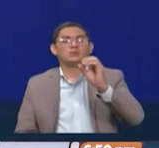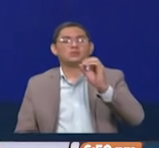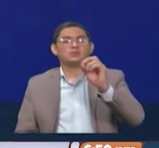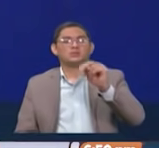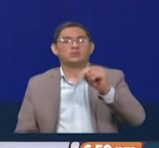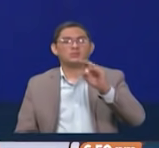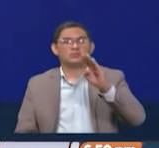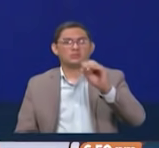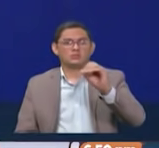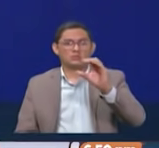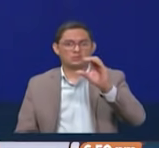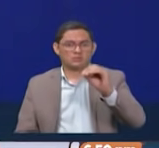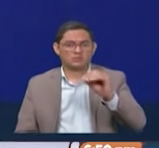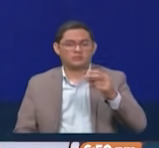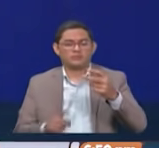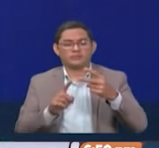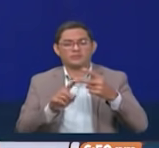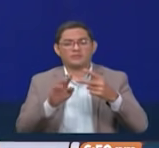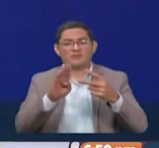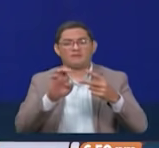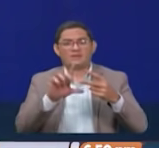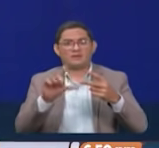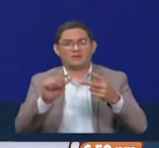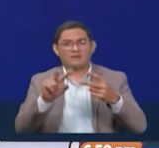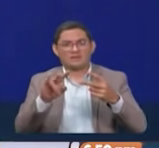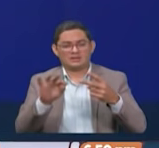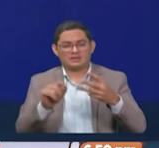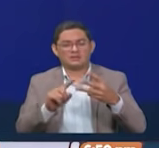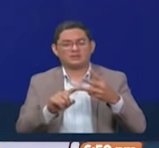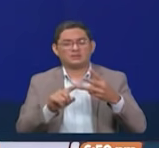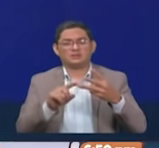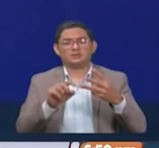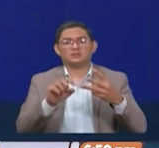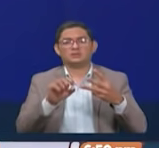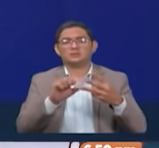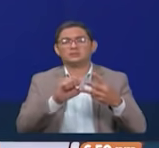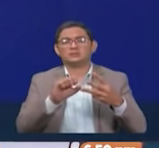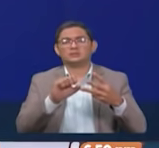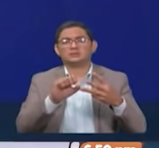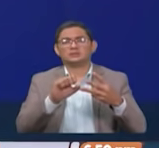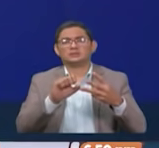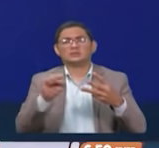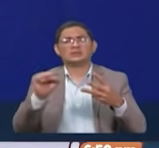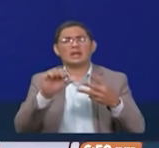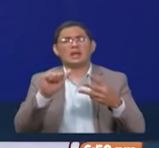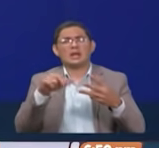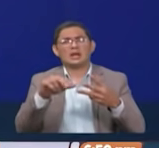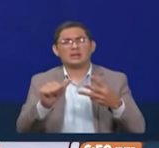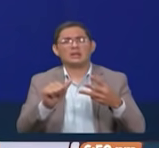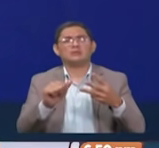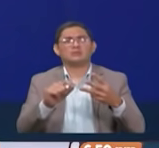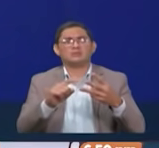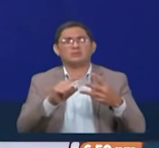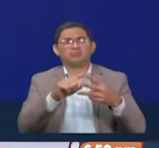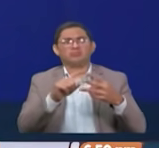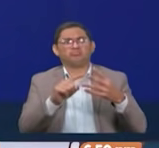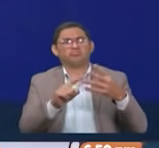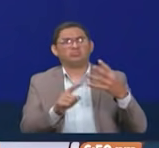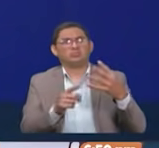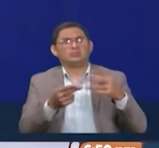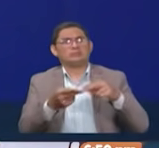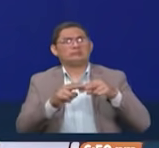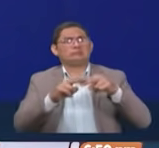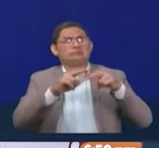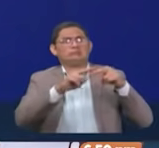bellavista san francisco santana y one días en donde sus casos han aumentado levemente